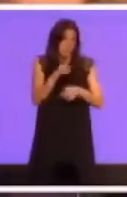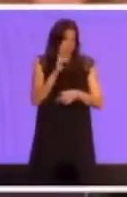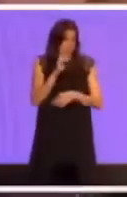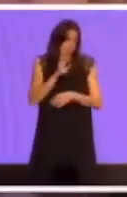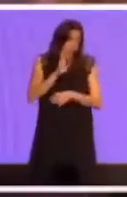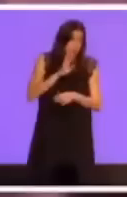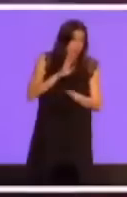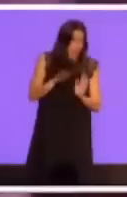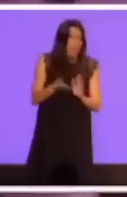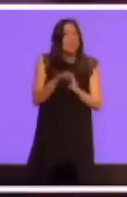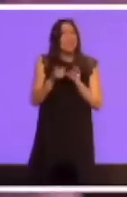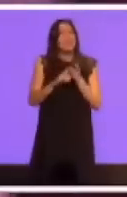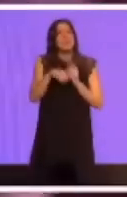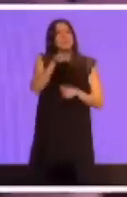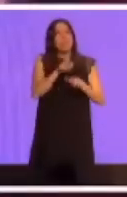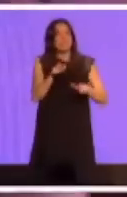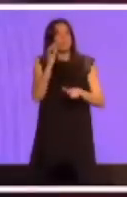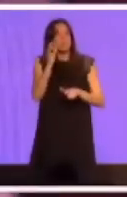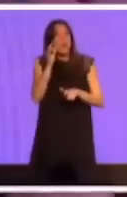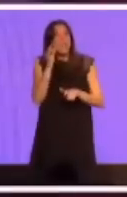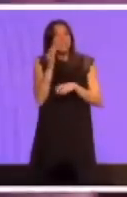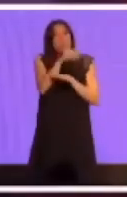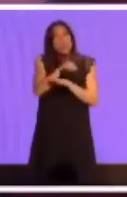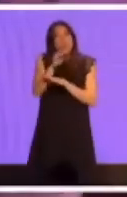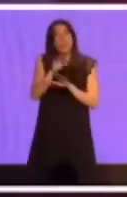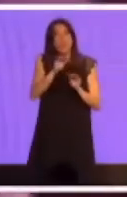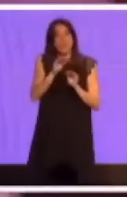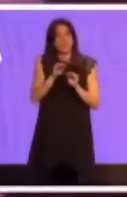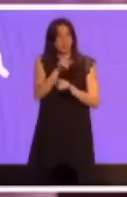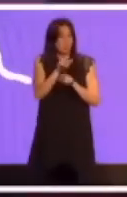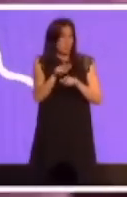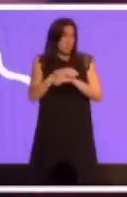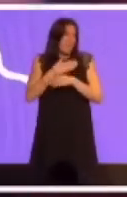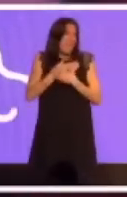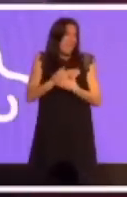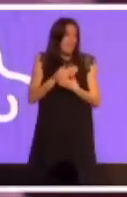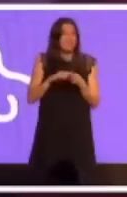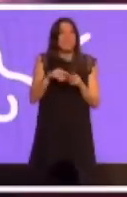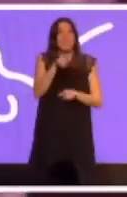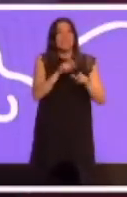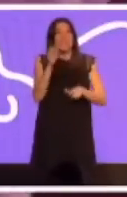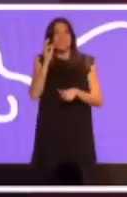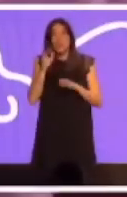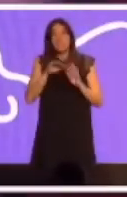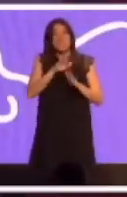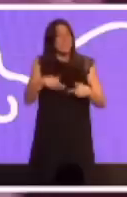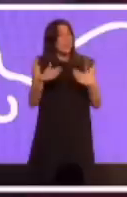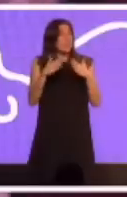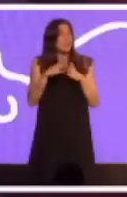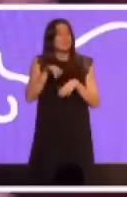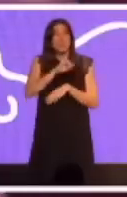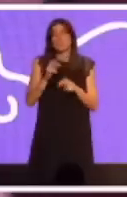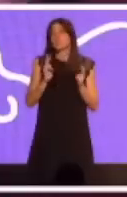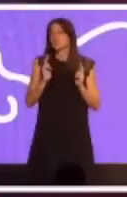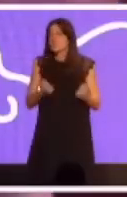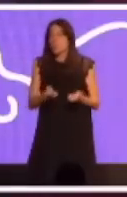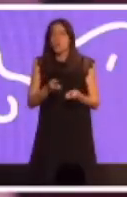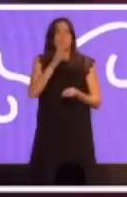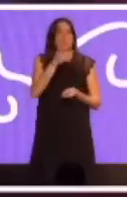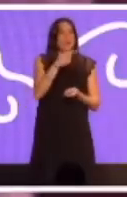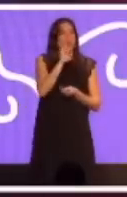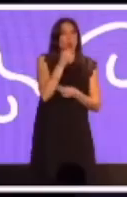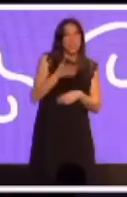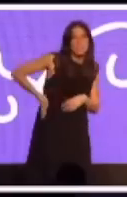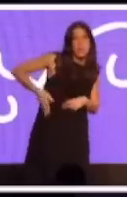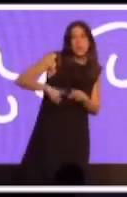cotización para cuidar a sus seres queridos de las que llegan a casa extenuadas con dolor de espalda con